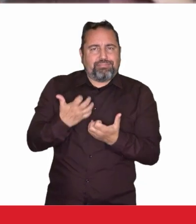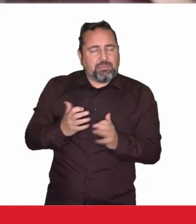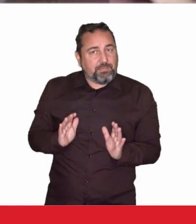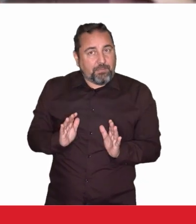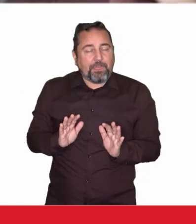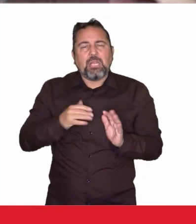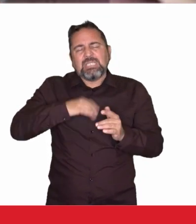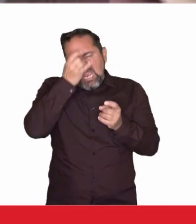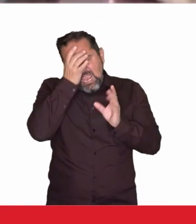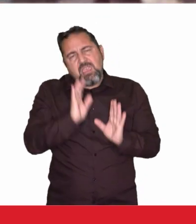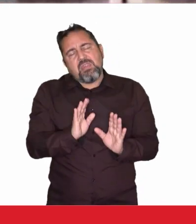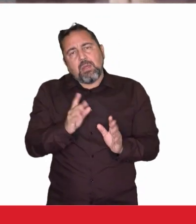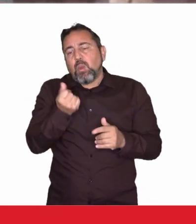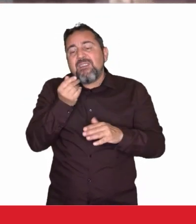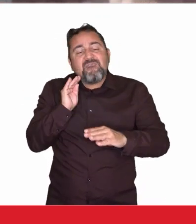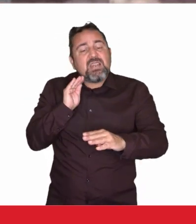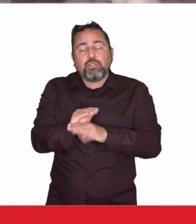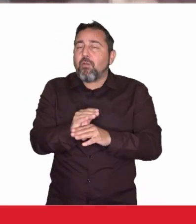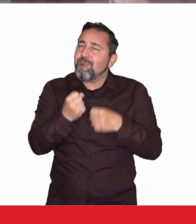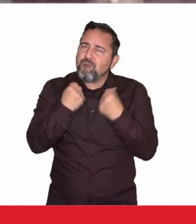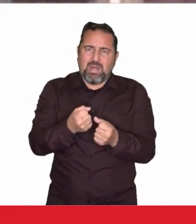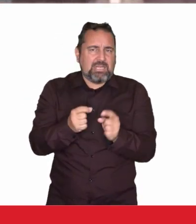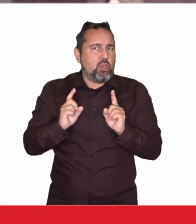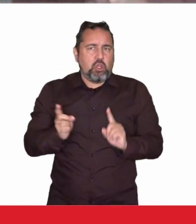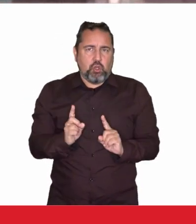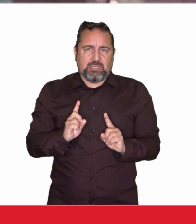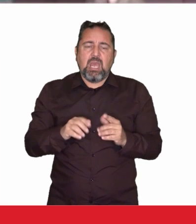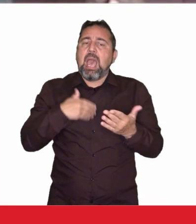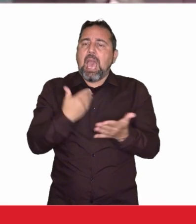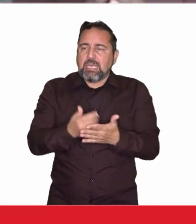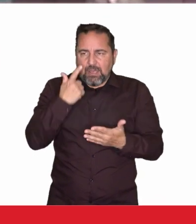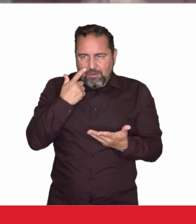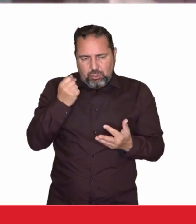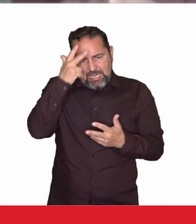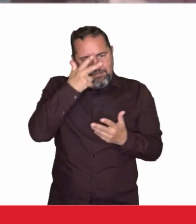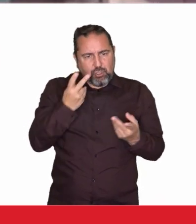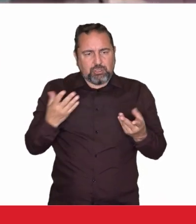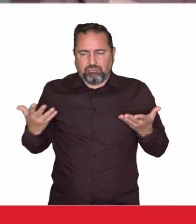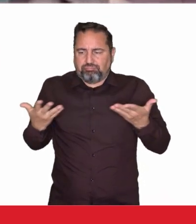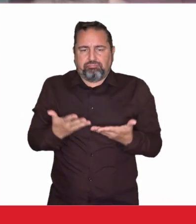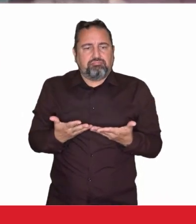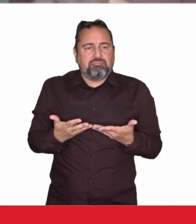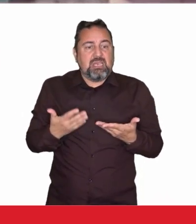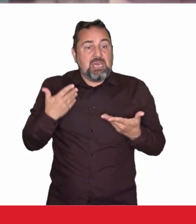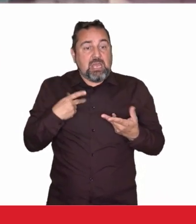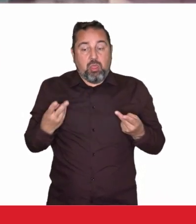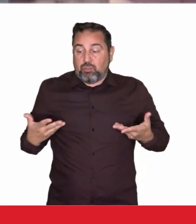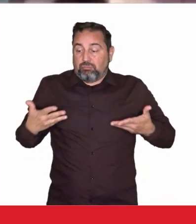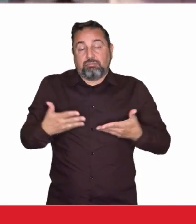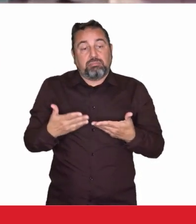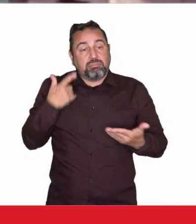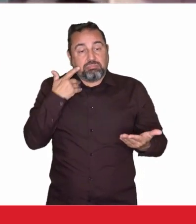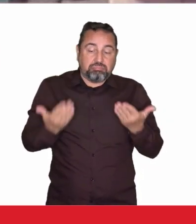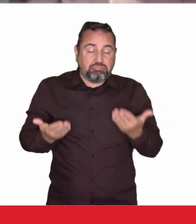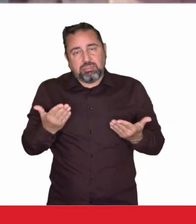no hasta ser rentable. Entonces, nuestra idea es no inviertas fuerte hasta no haber contrastado estas dos hipótesis. Una